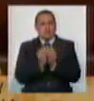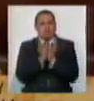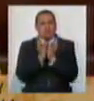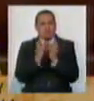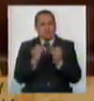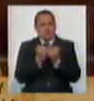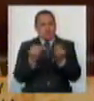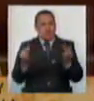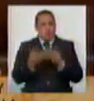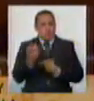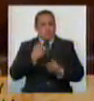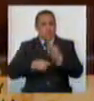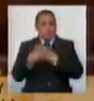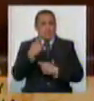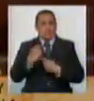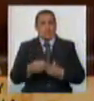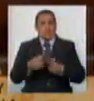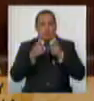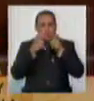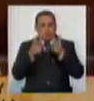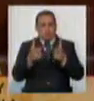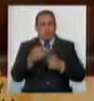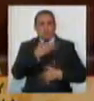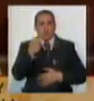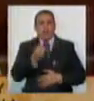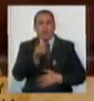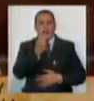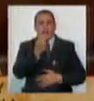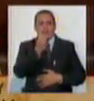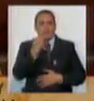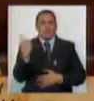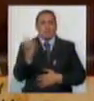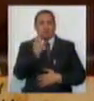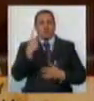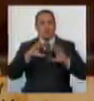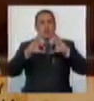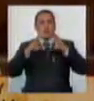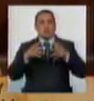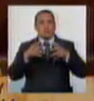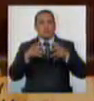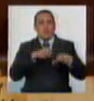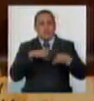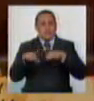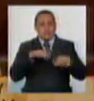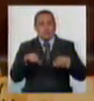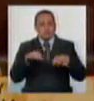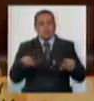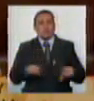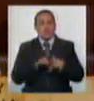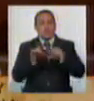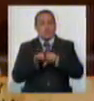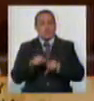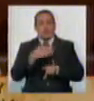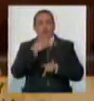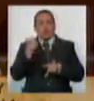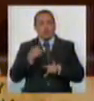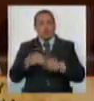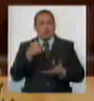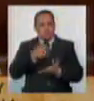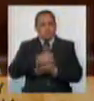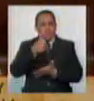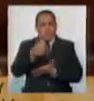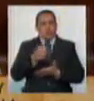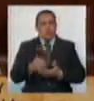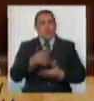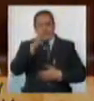valor para la seguridad alimenticia o alimentaria del mundo. Creamos el Fondo de Promoción del Riego en la